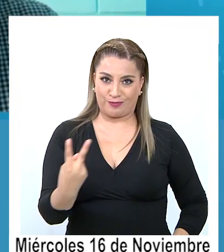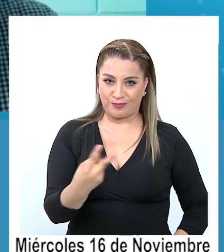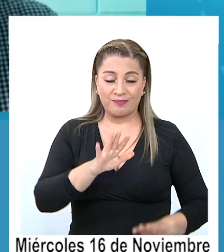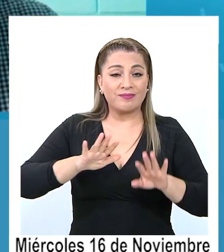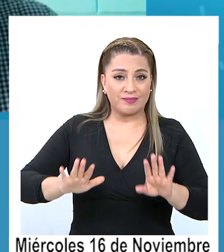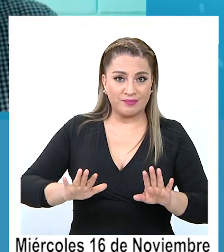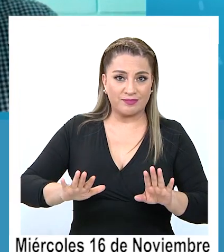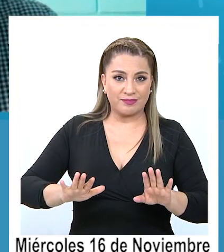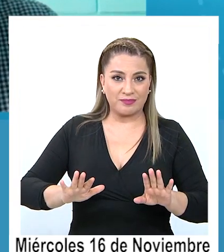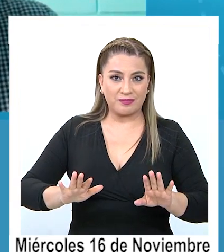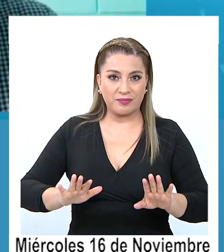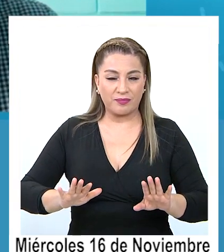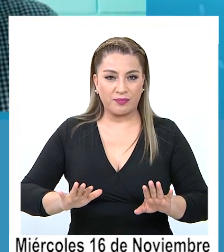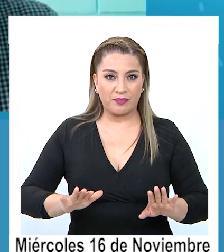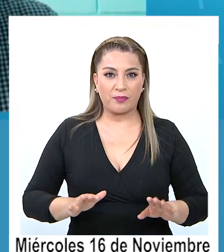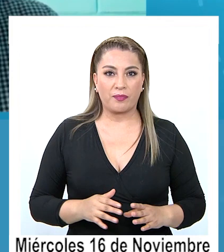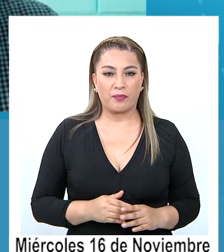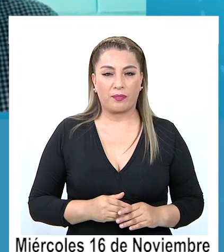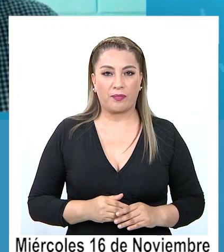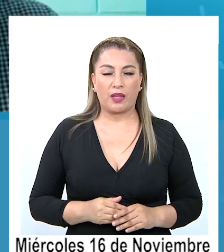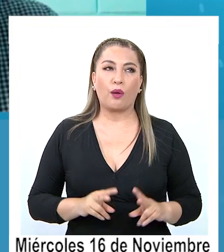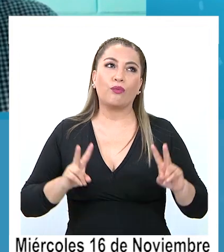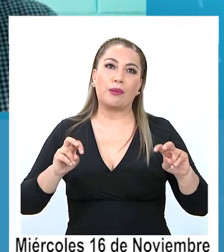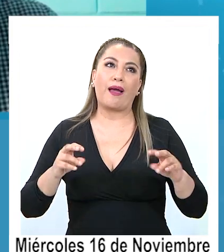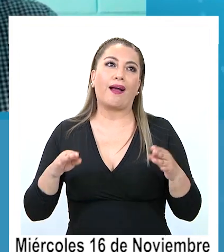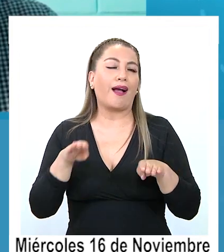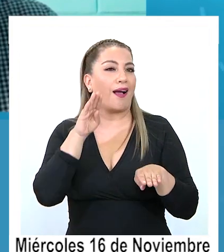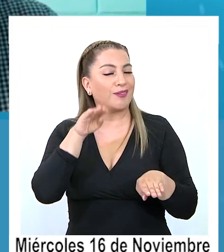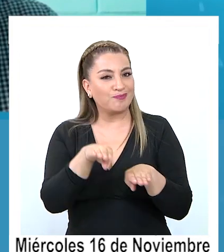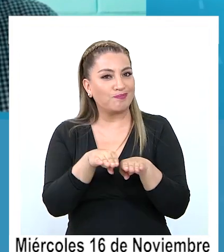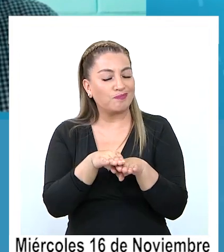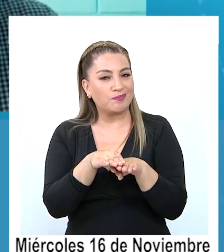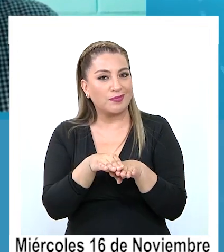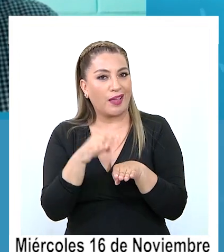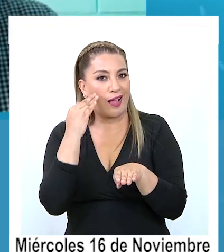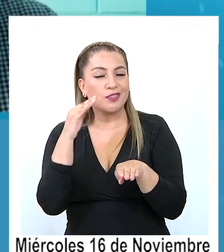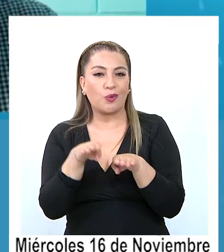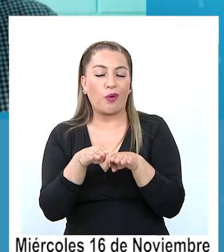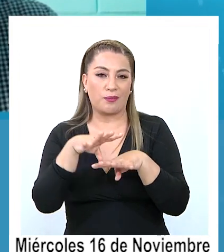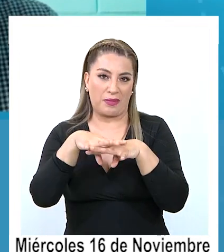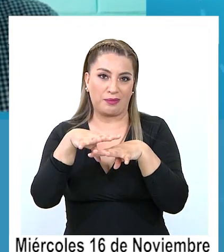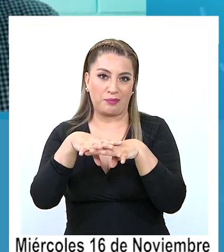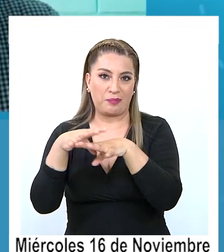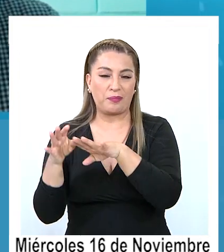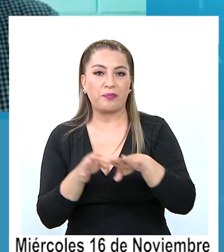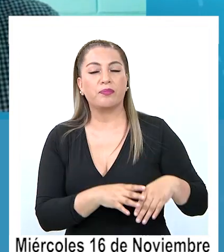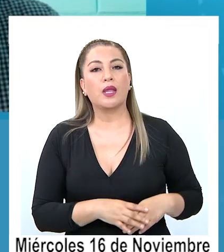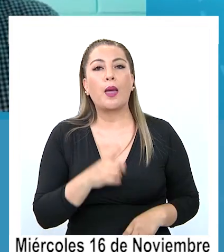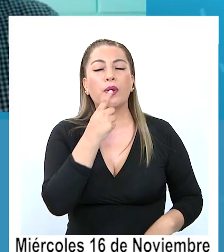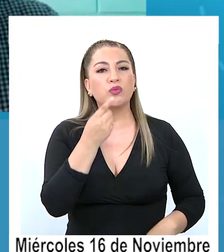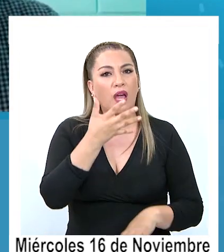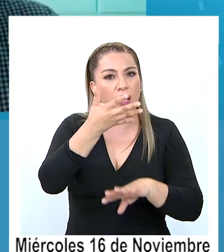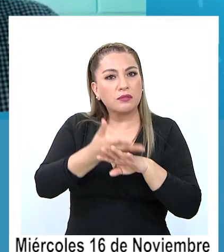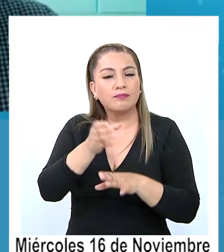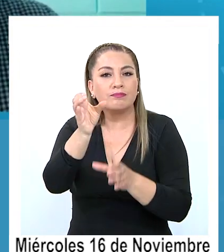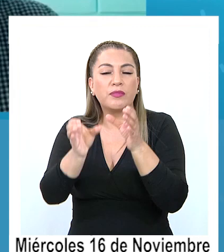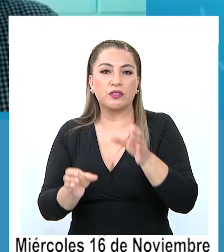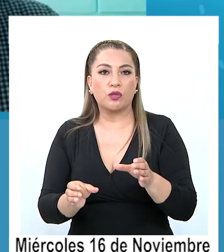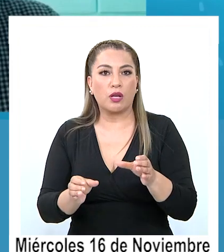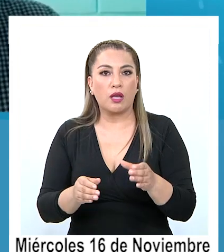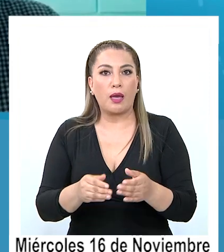o menos el mecanismo, un mecanismo matemático automático que en todo caso también tiene el sistema. Hay personas que tienen